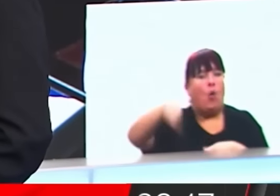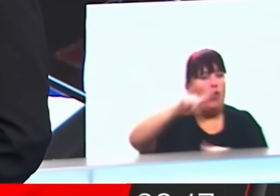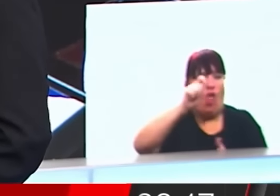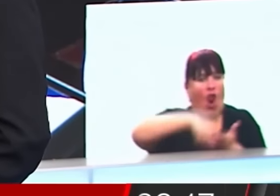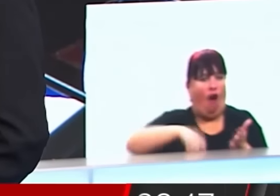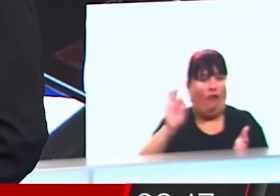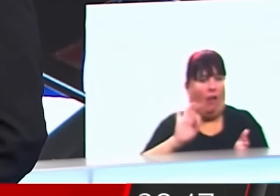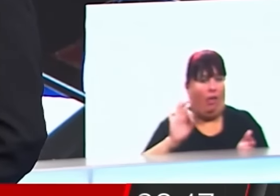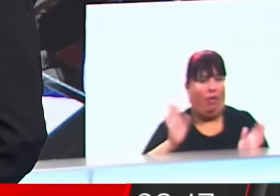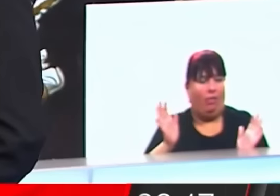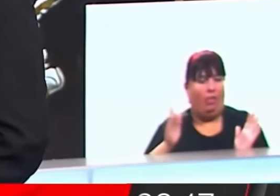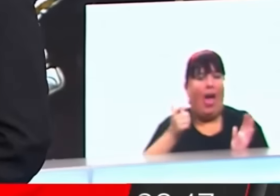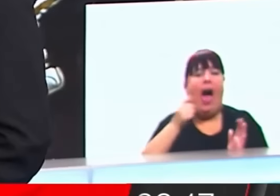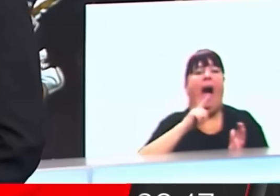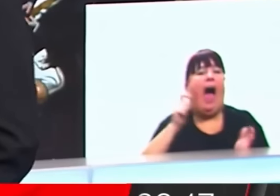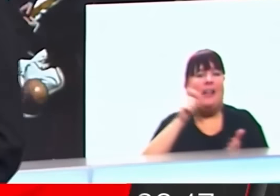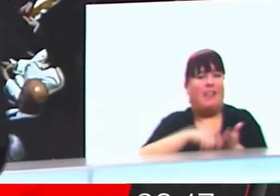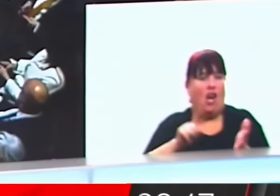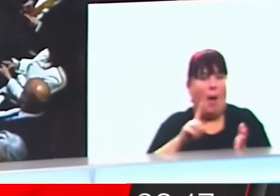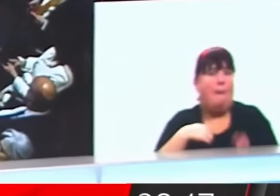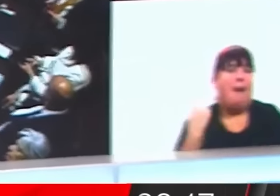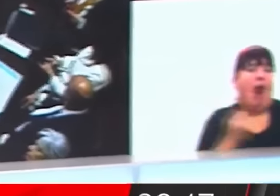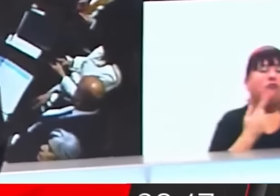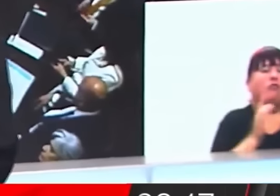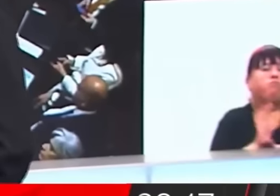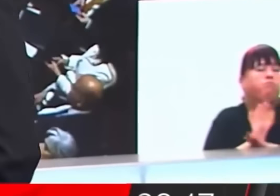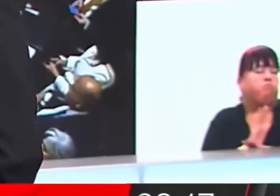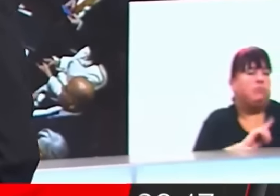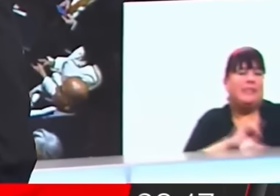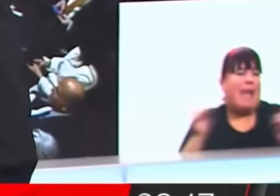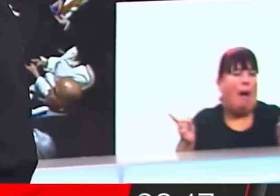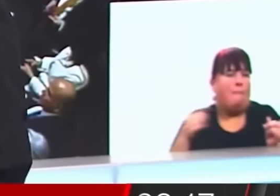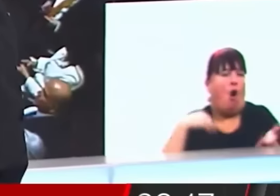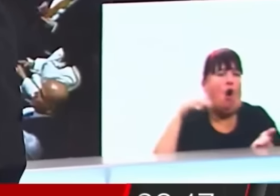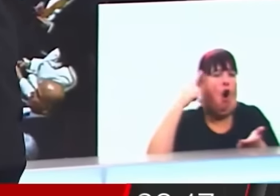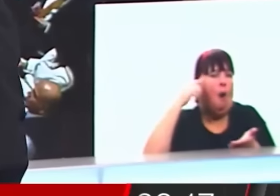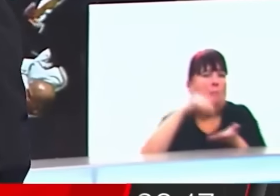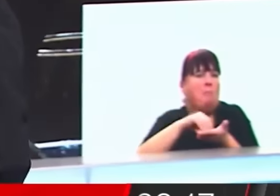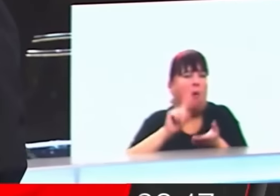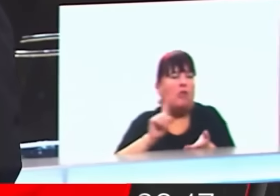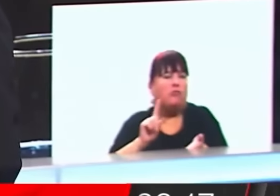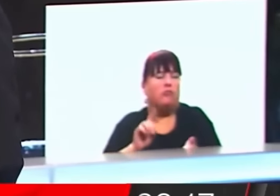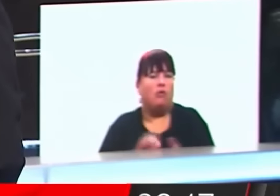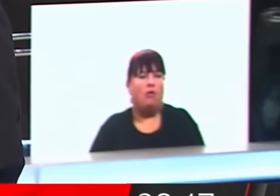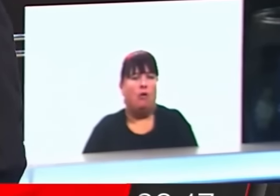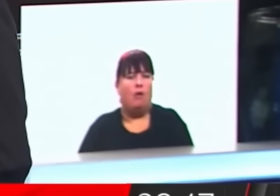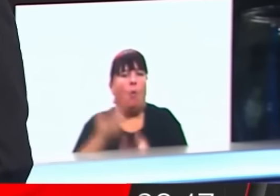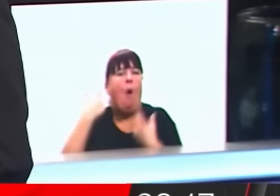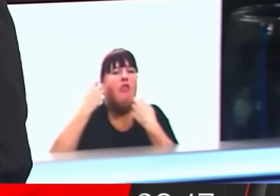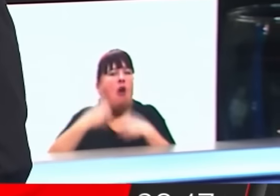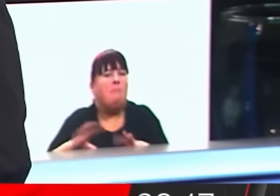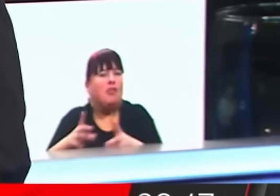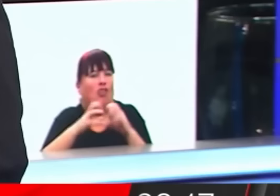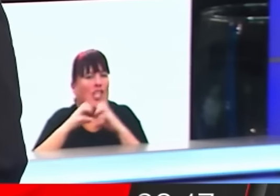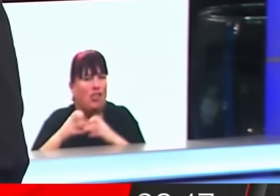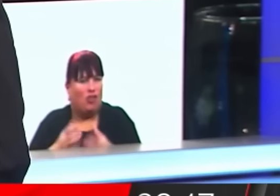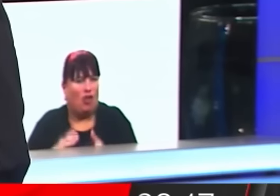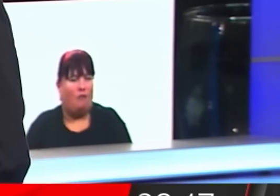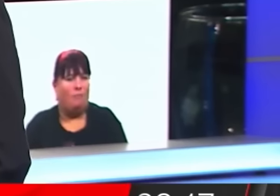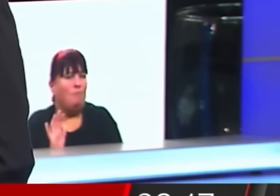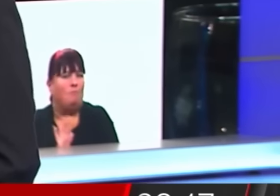¿después de esto qué? Porque ahora tendría que empezar todo a regularse, ¿no? Porque la gente dice, esto nos va a sacar